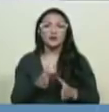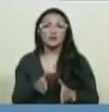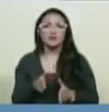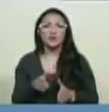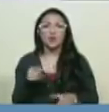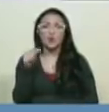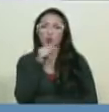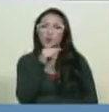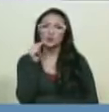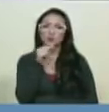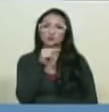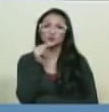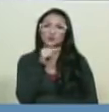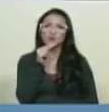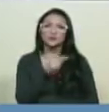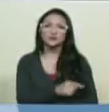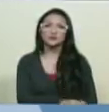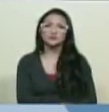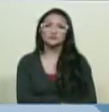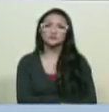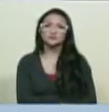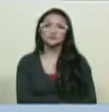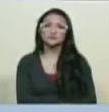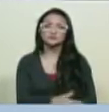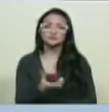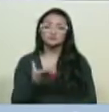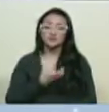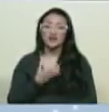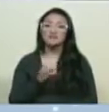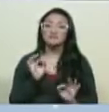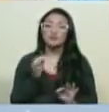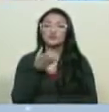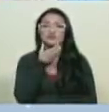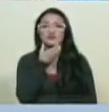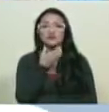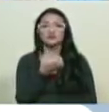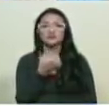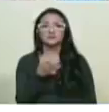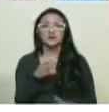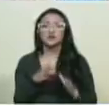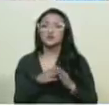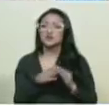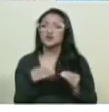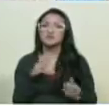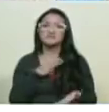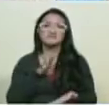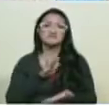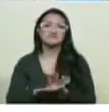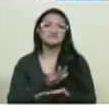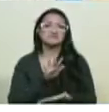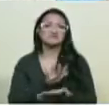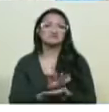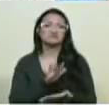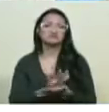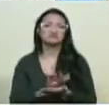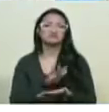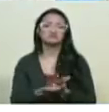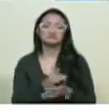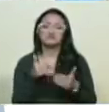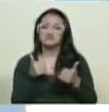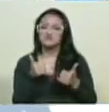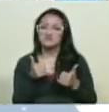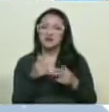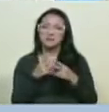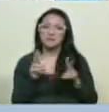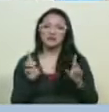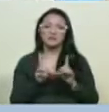y esta de alcaldes en diciembre, todo ha transcurrido, afortunadamente, de manera cívica,